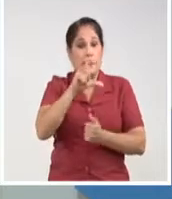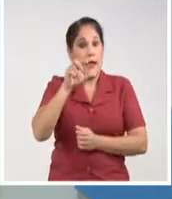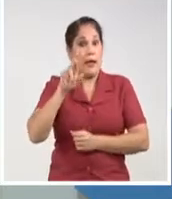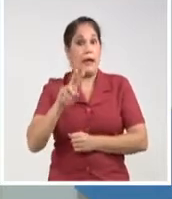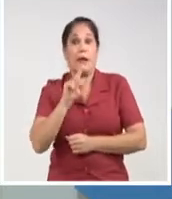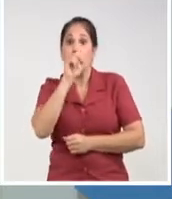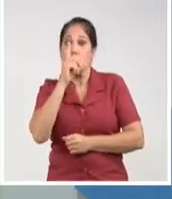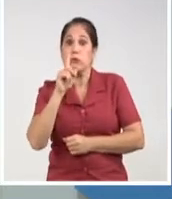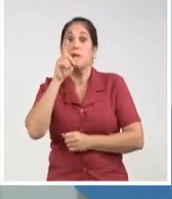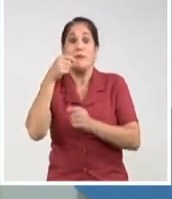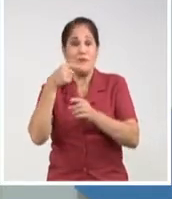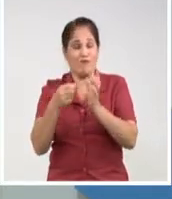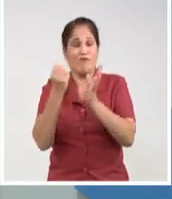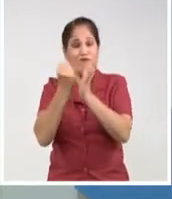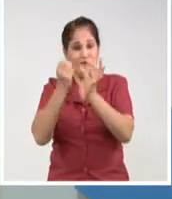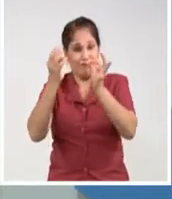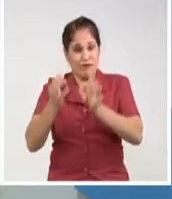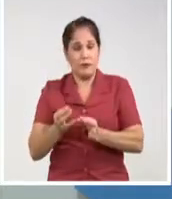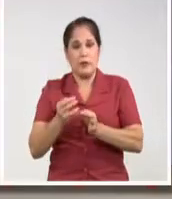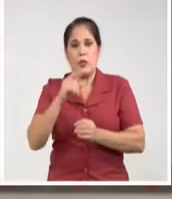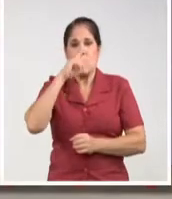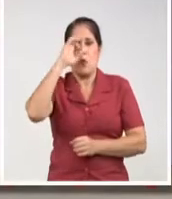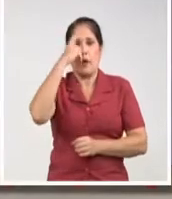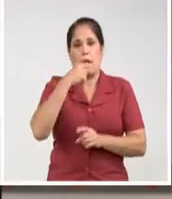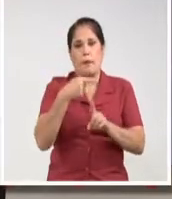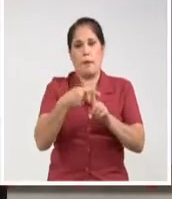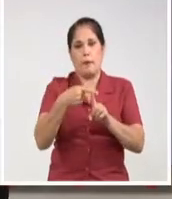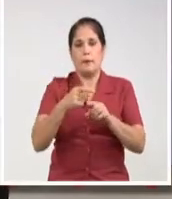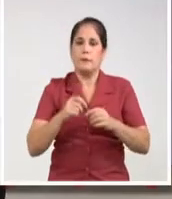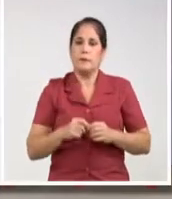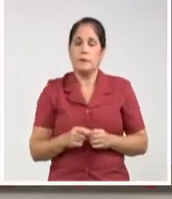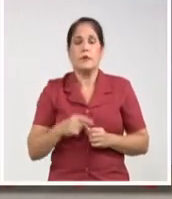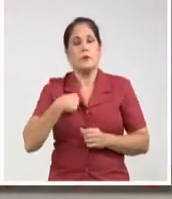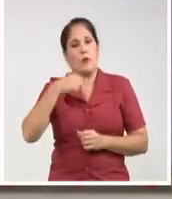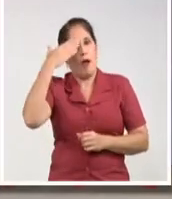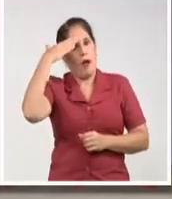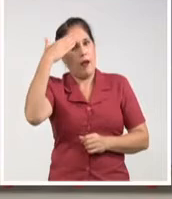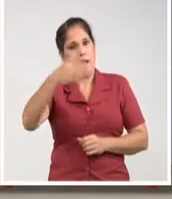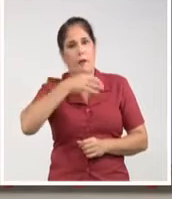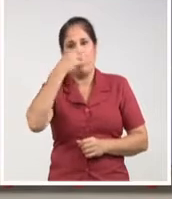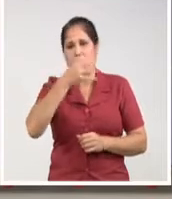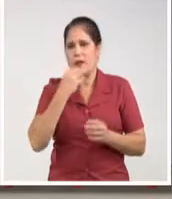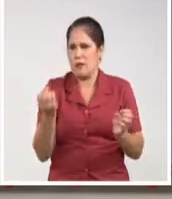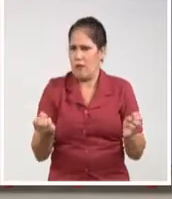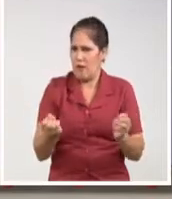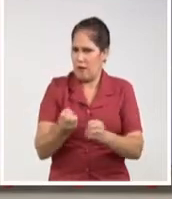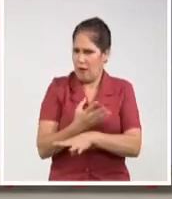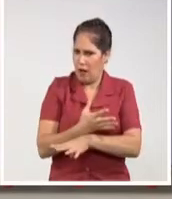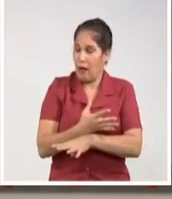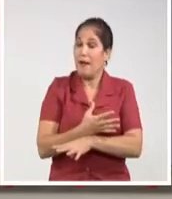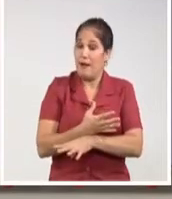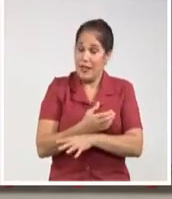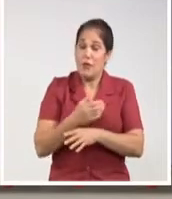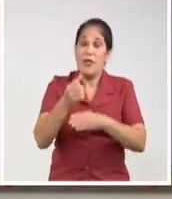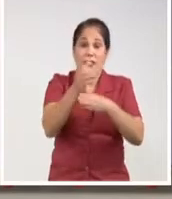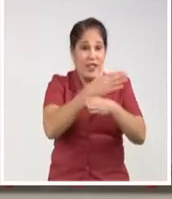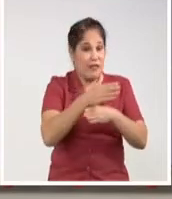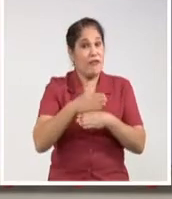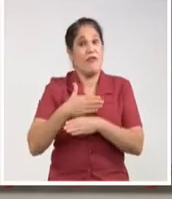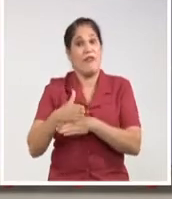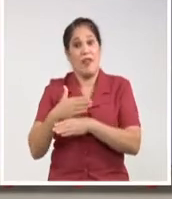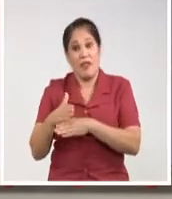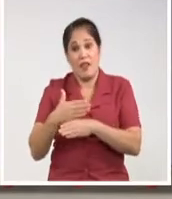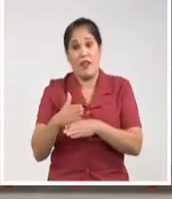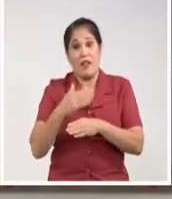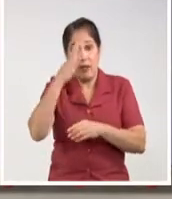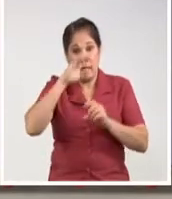positivo, se le administra una dosis de Soberana Plus. Yo le agradezco mucho, doctora, por su tiempo. Realmente hay diferencias entre lo que ocurre en